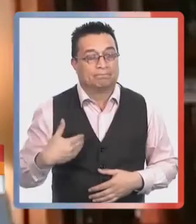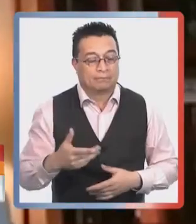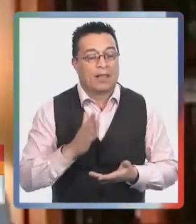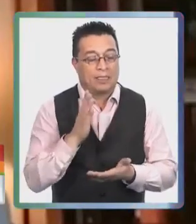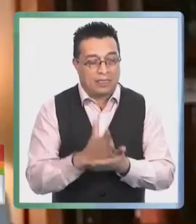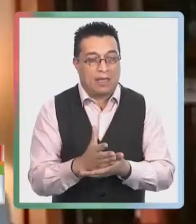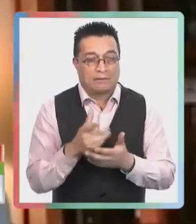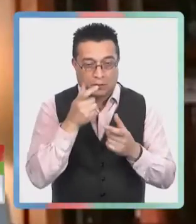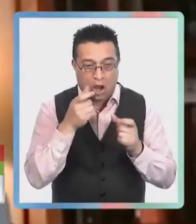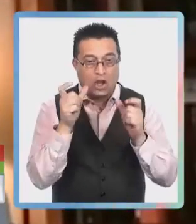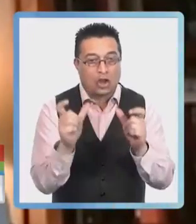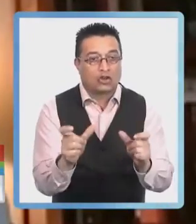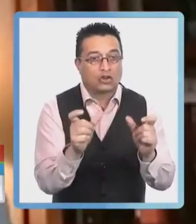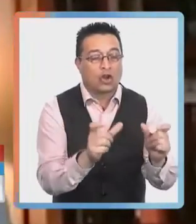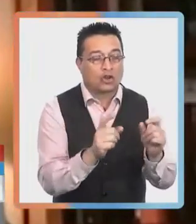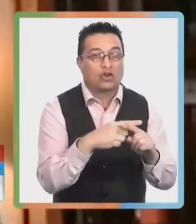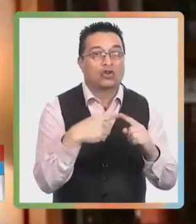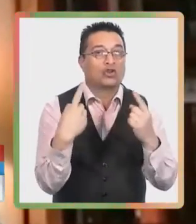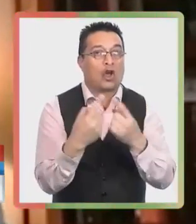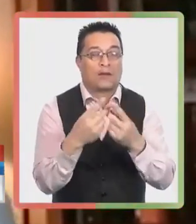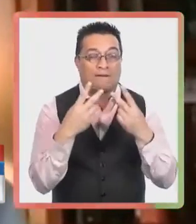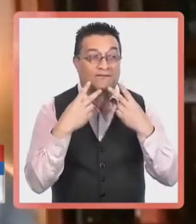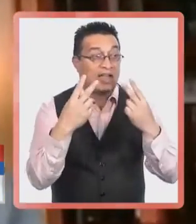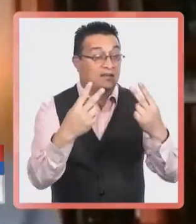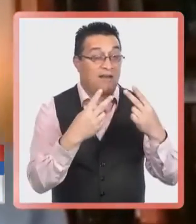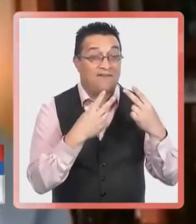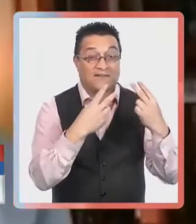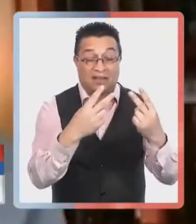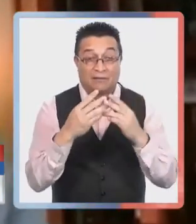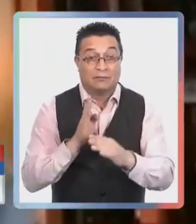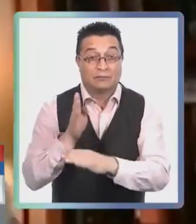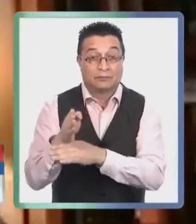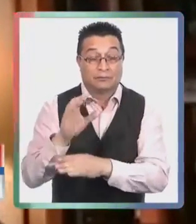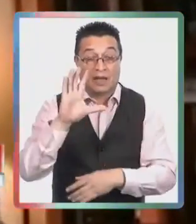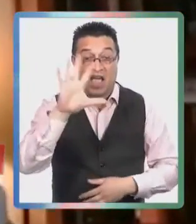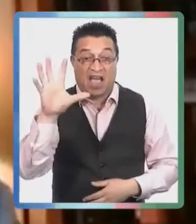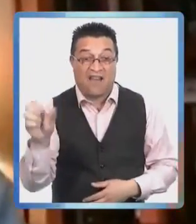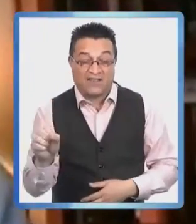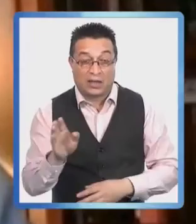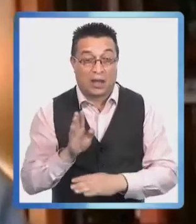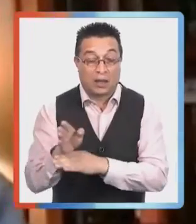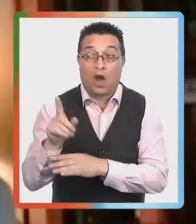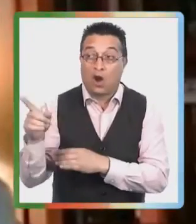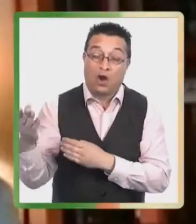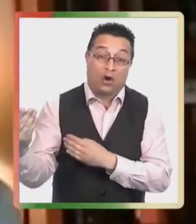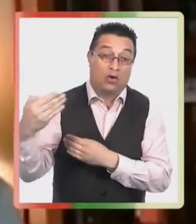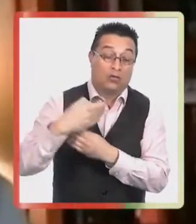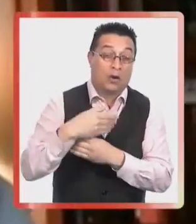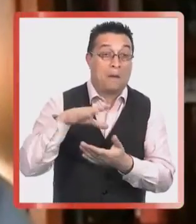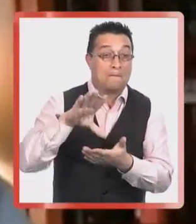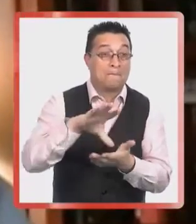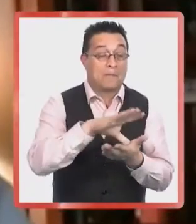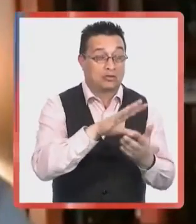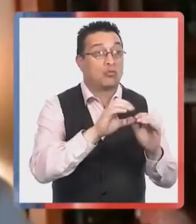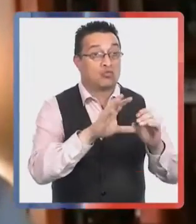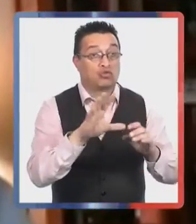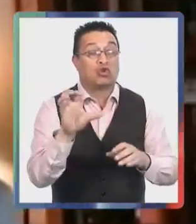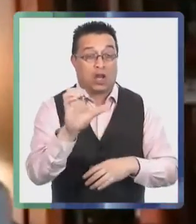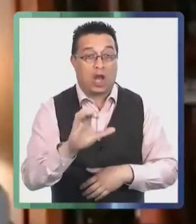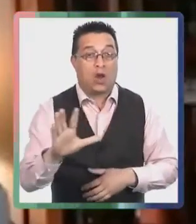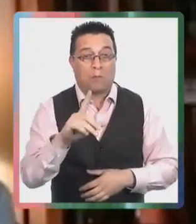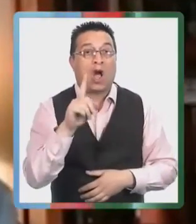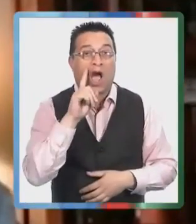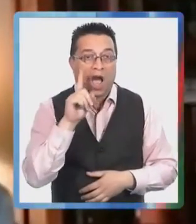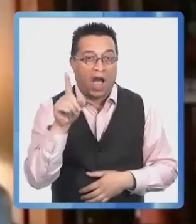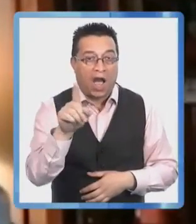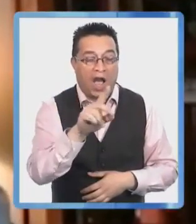que tener un control muy estricto de toda la gente que esté viajando, que haya viajado al África o que venga de países. Hay muchos países en